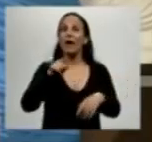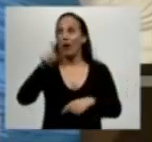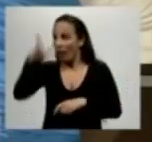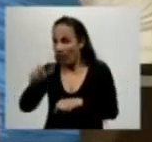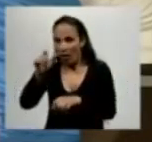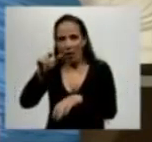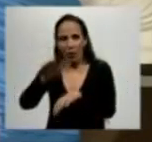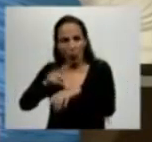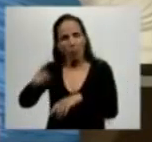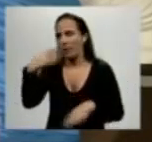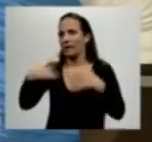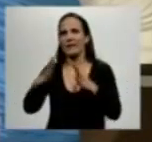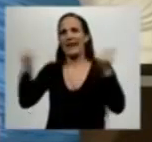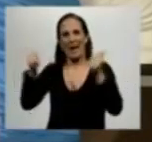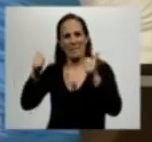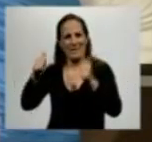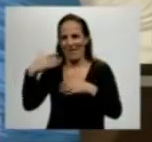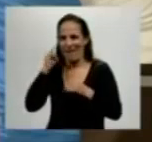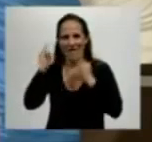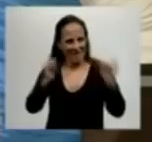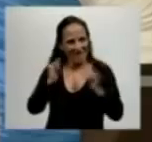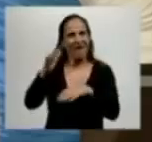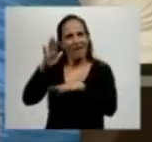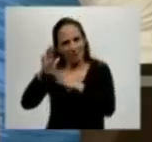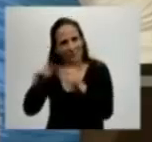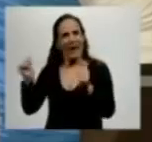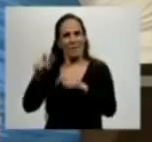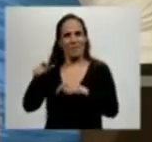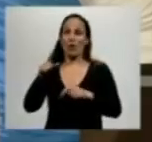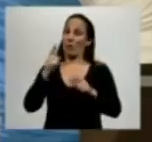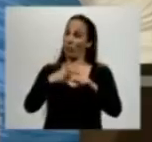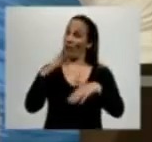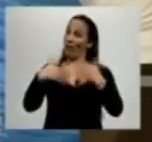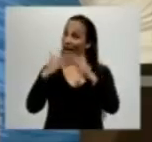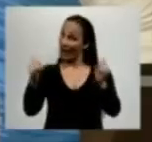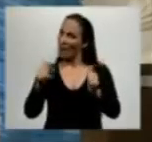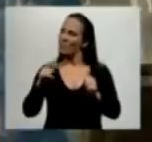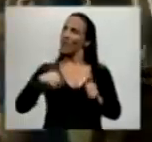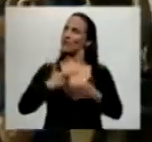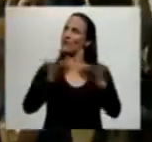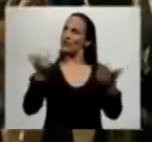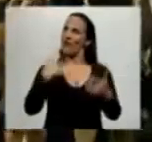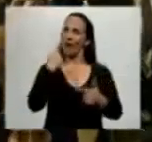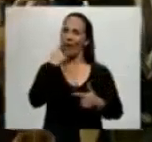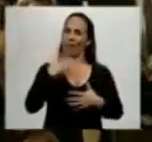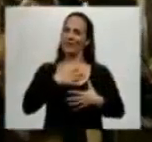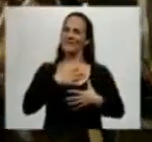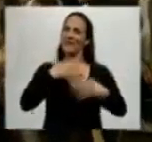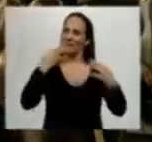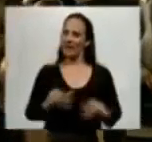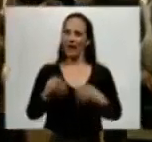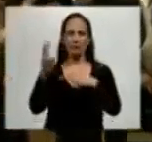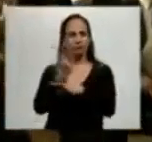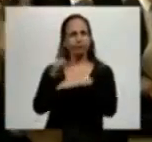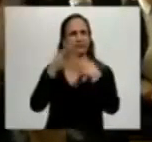sean declarados culpables prontamente, porque eso nos va a hacer vivir en una sociedad con mayor seguridad, con